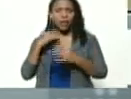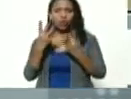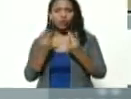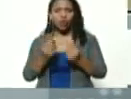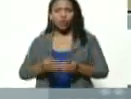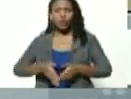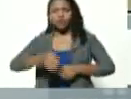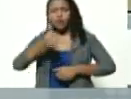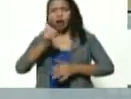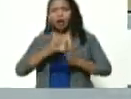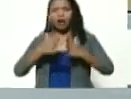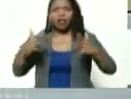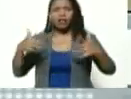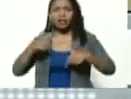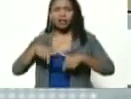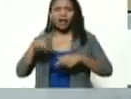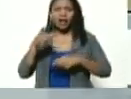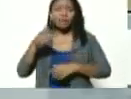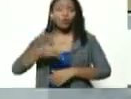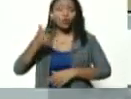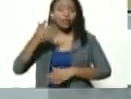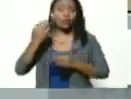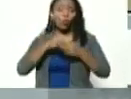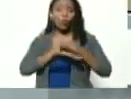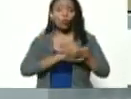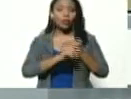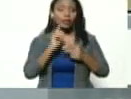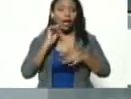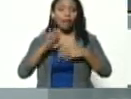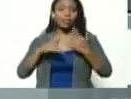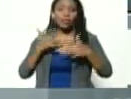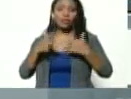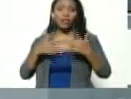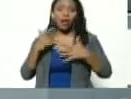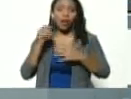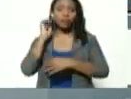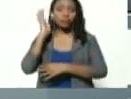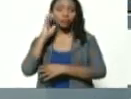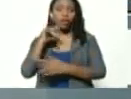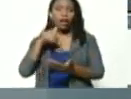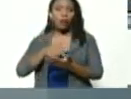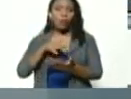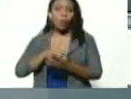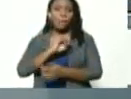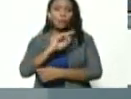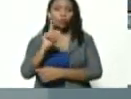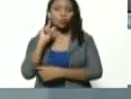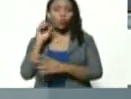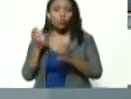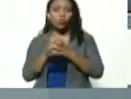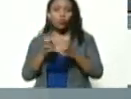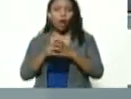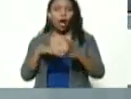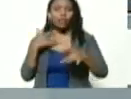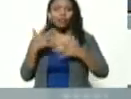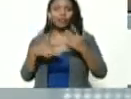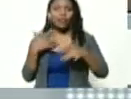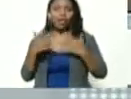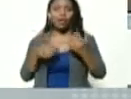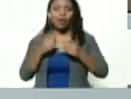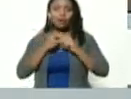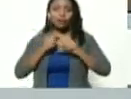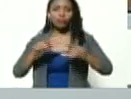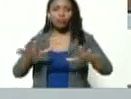esta colección. En fin, forma parte esta actividad de este foro Carabobo 21, de un conjunto de actividades que vienen